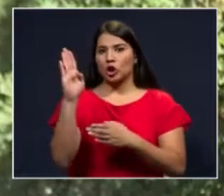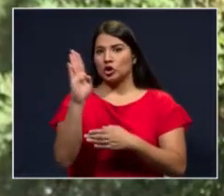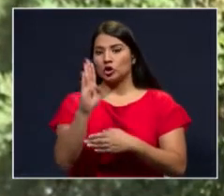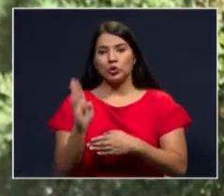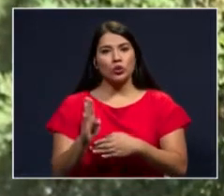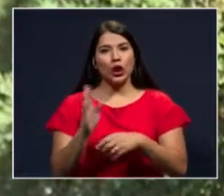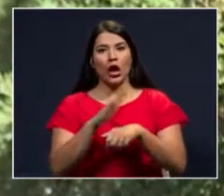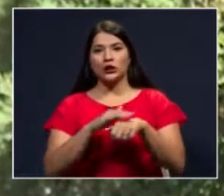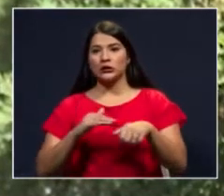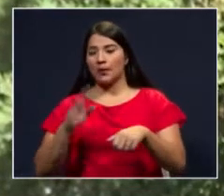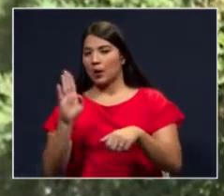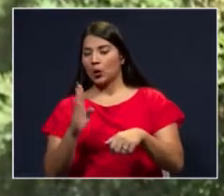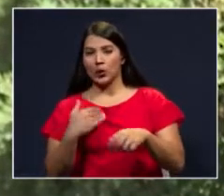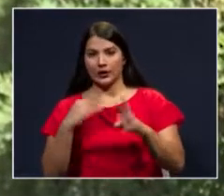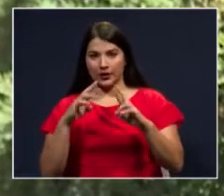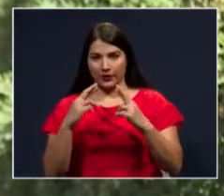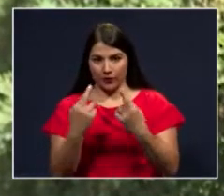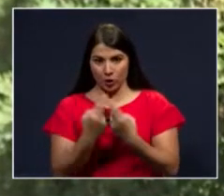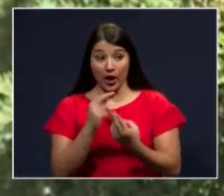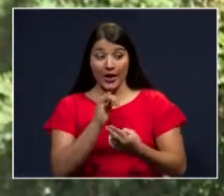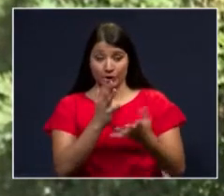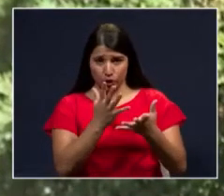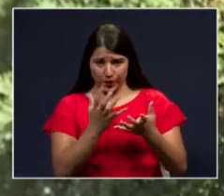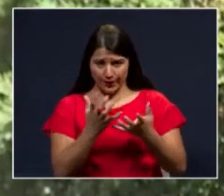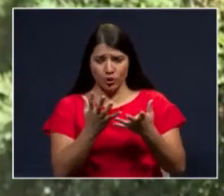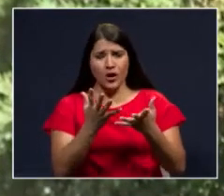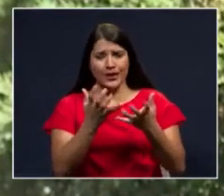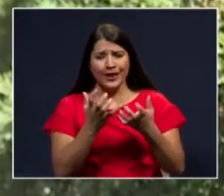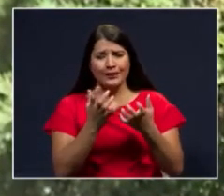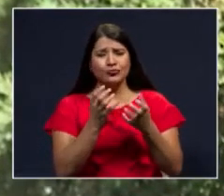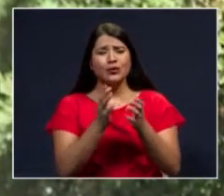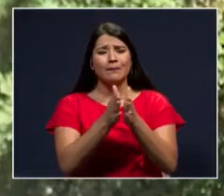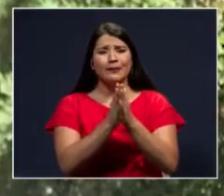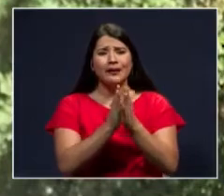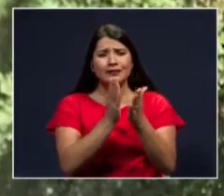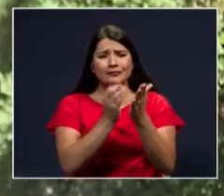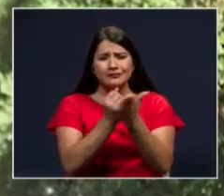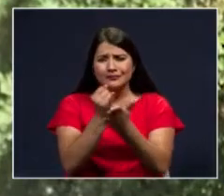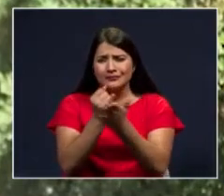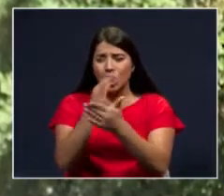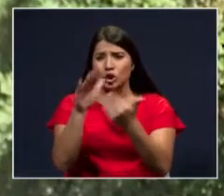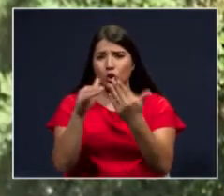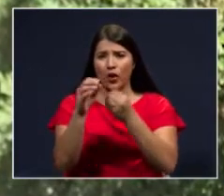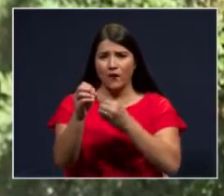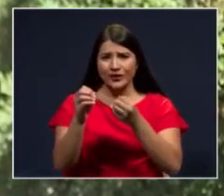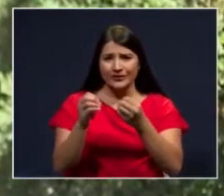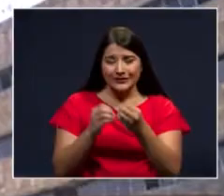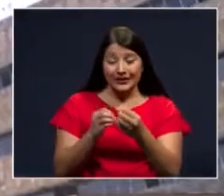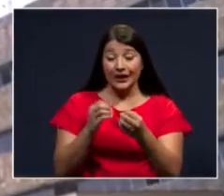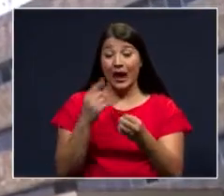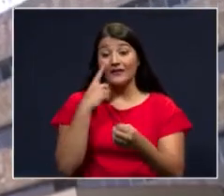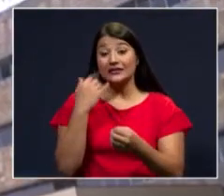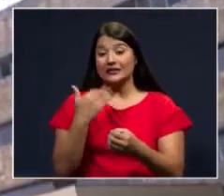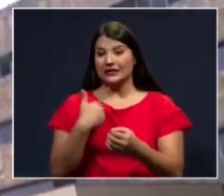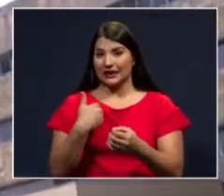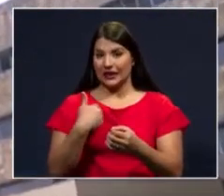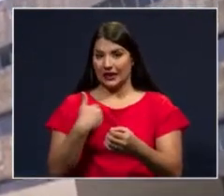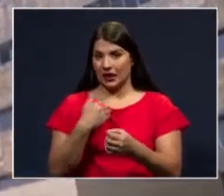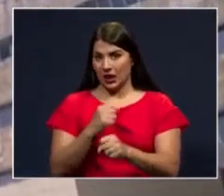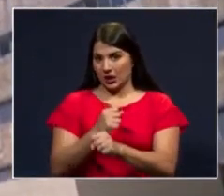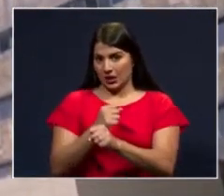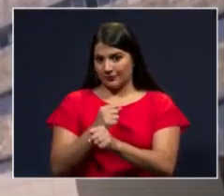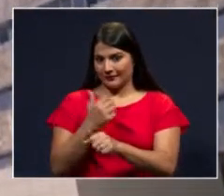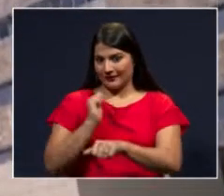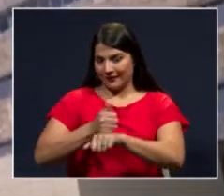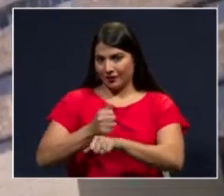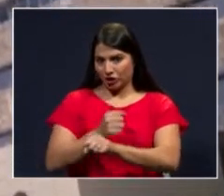lo que queremos. Vamos a pedir un estudio integral de todo el país, de todas las oficinas, para ver si tienen las medidas de seguridad necesarias y que también se